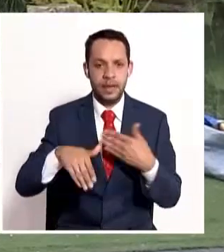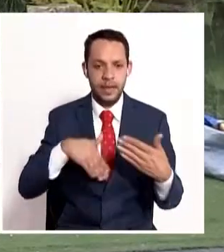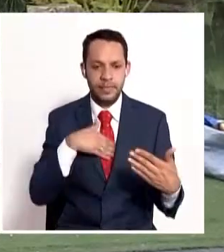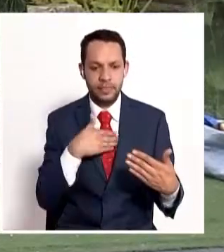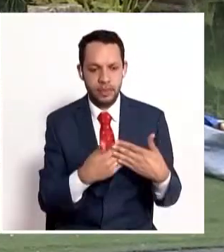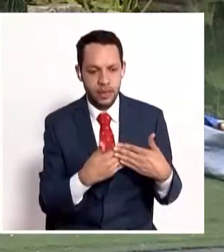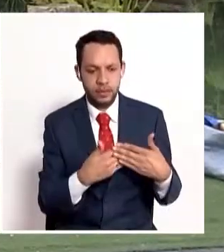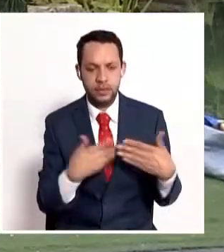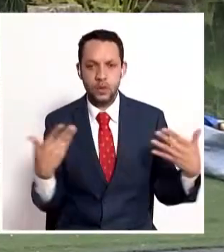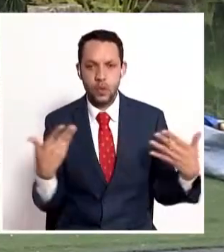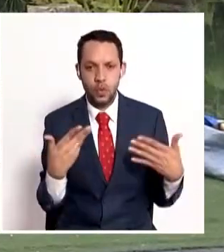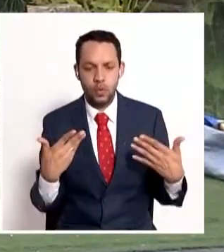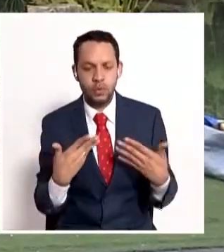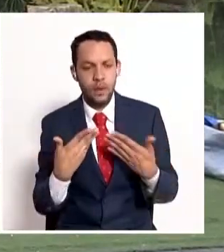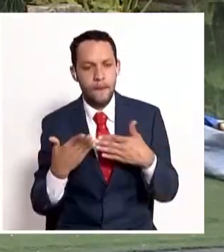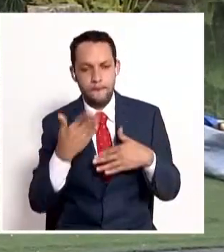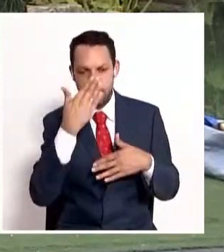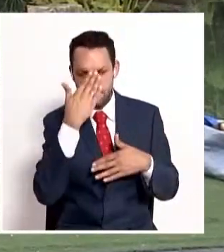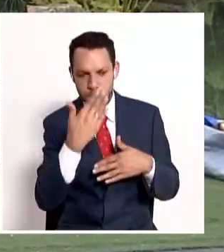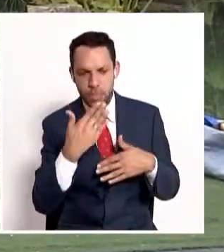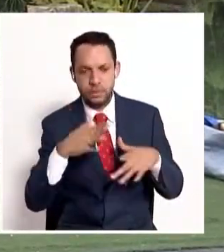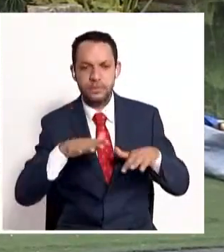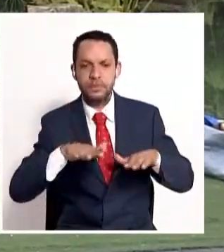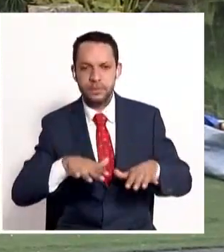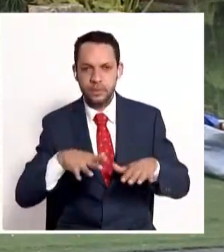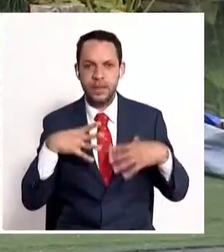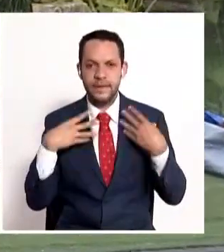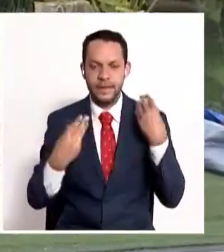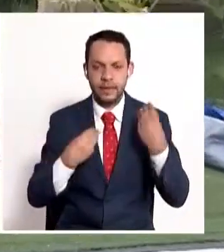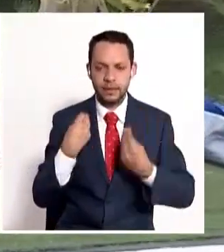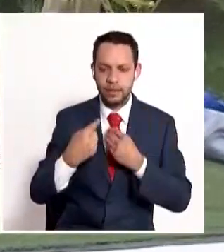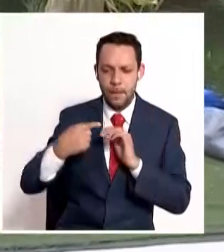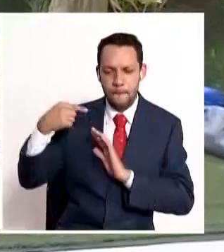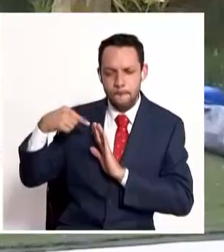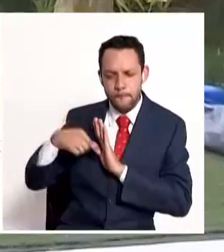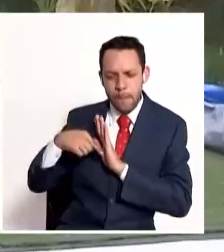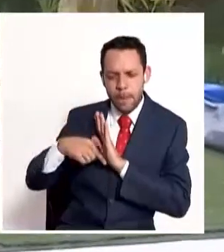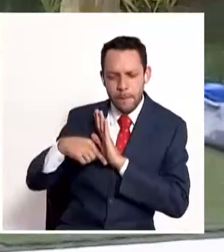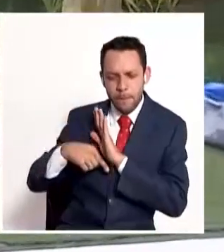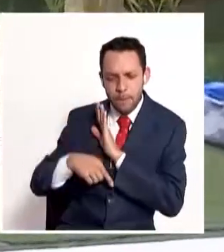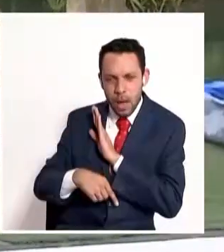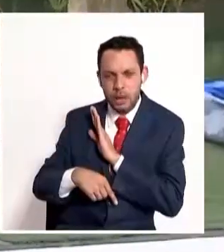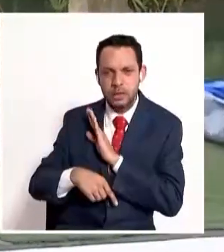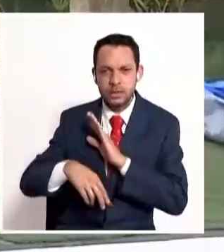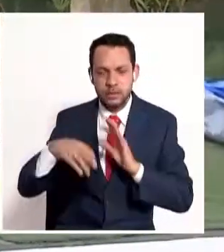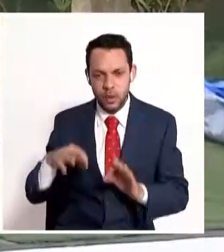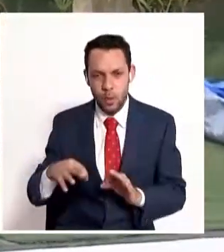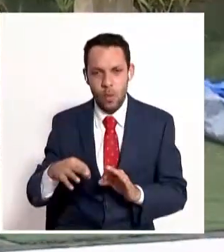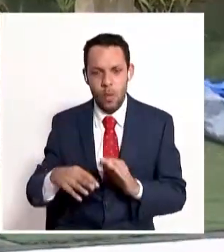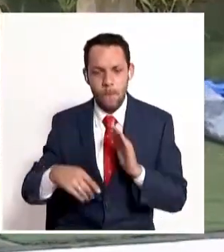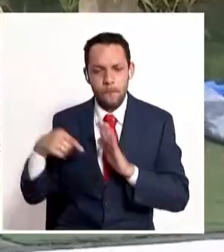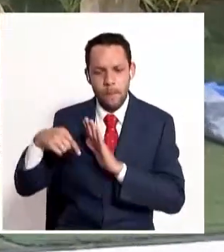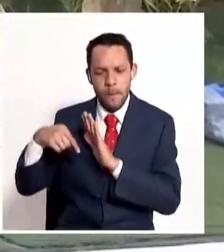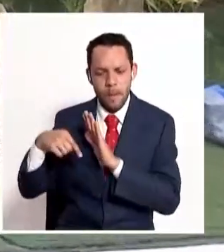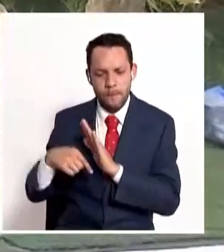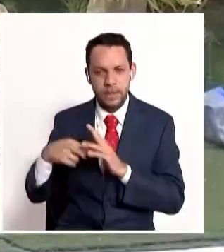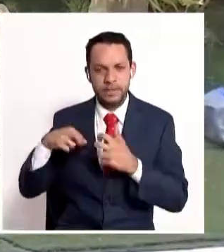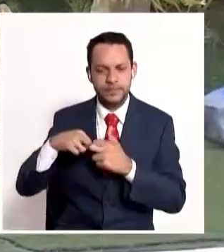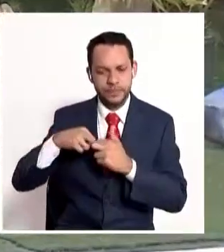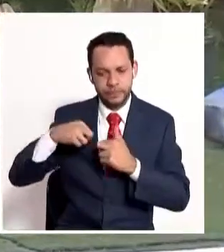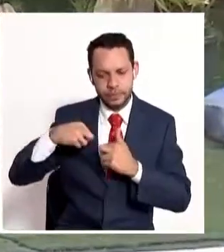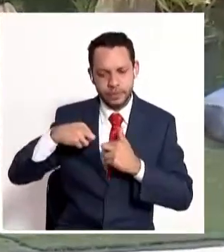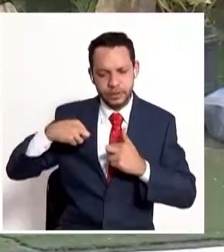la punta del pie y lo que hacemos es bajar bajar bajar y sentir la atención en esta zona